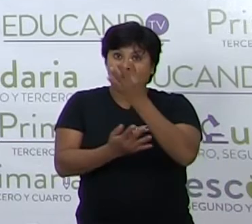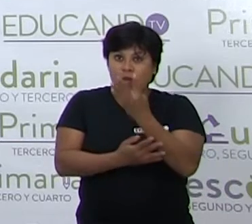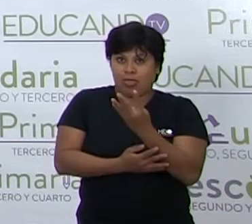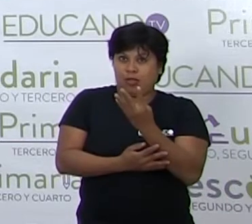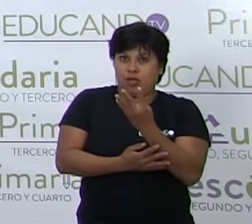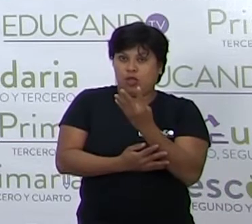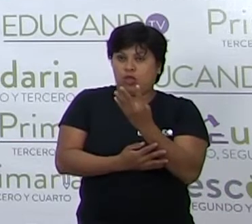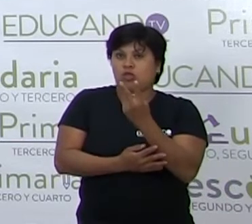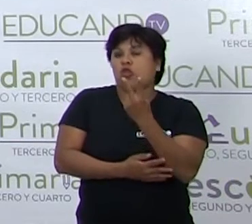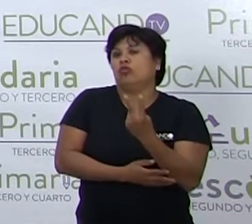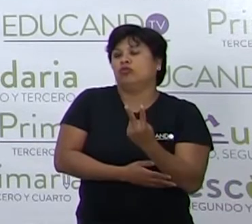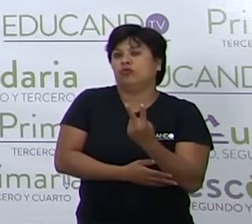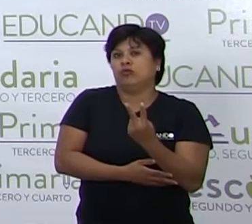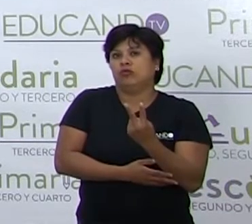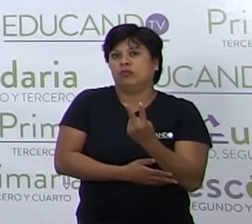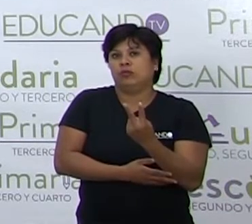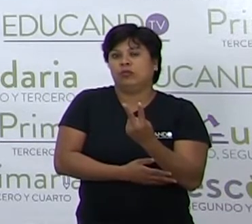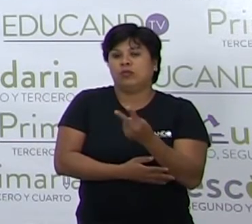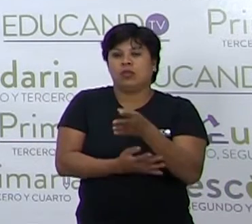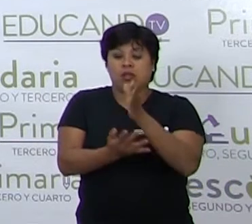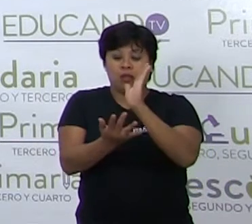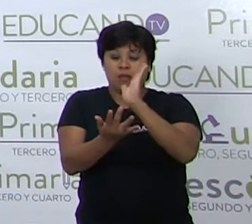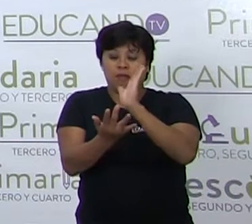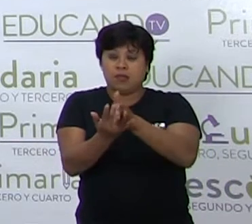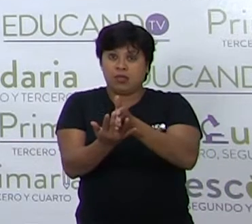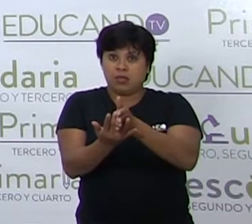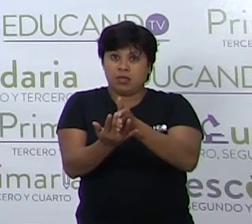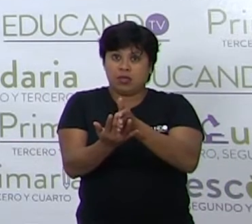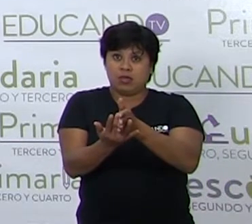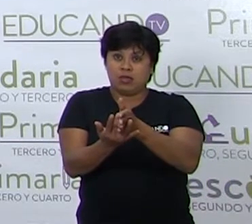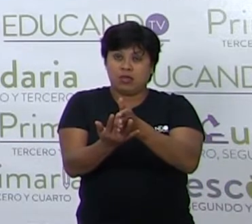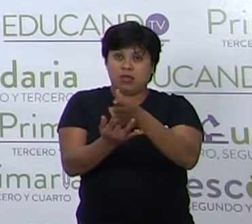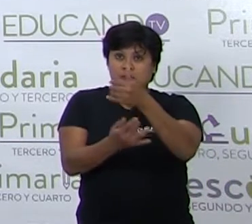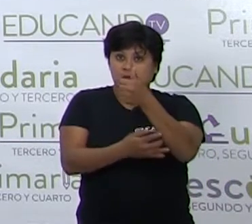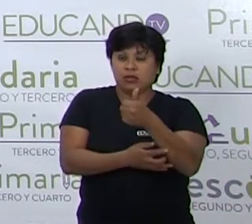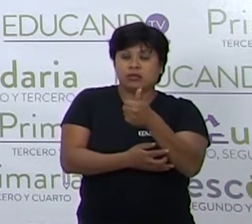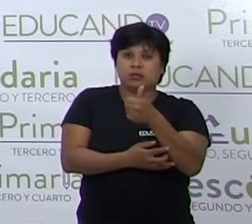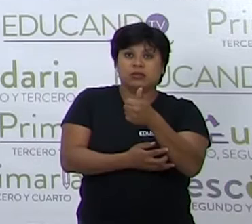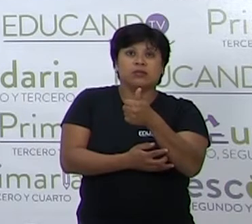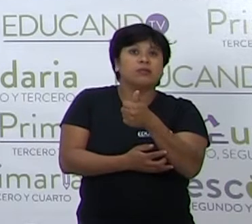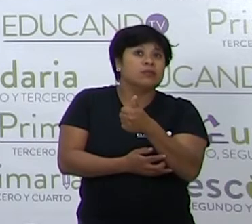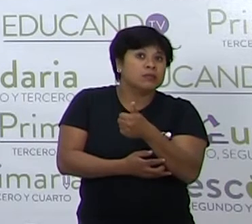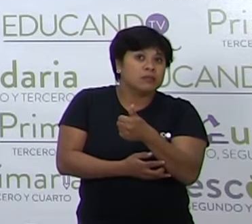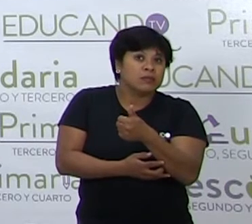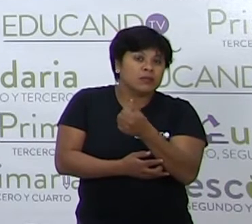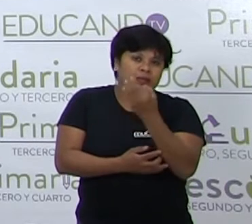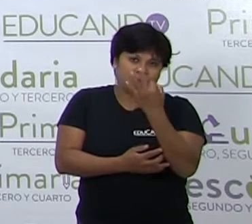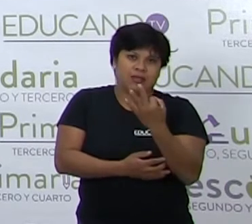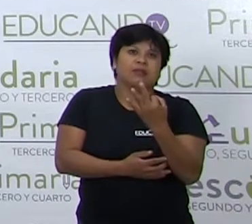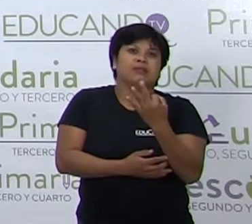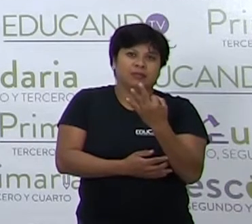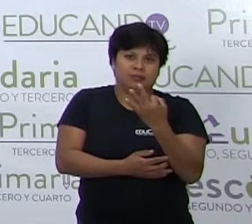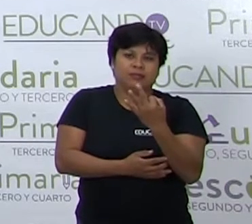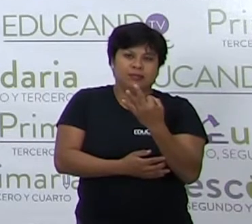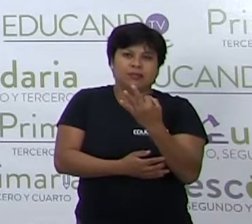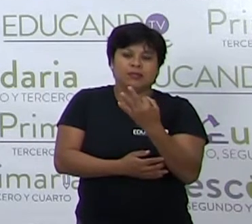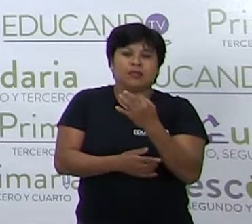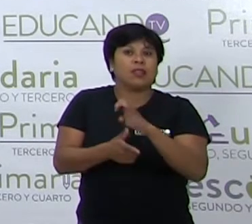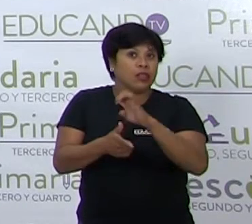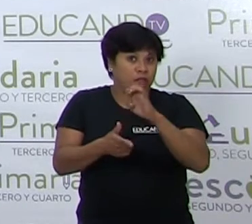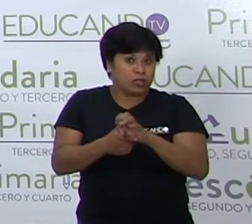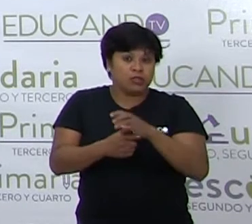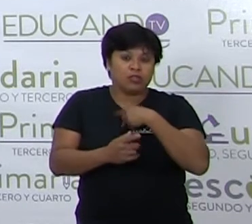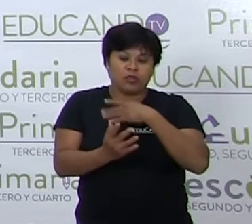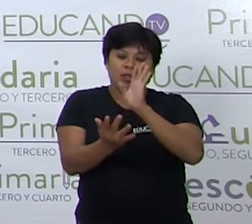sería 2. Y la mitad de 6 sería 3. Por lo tanto,